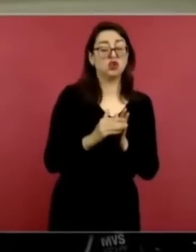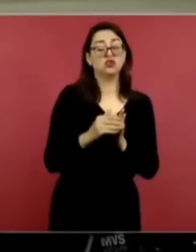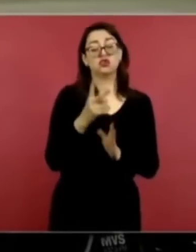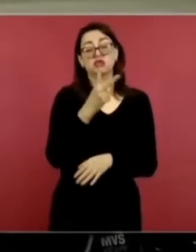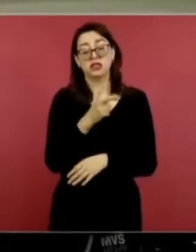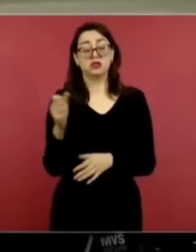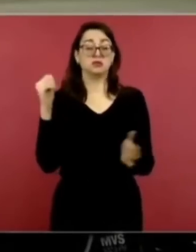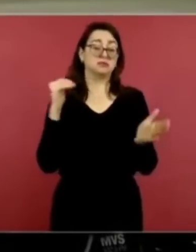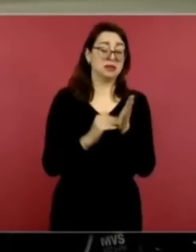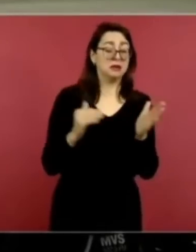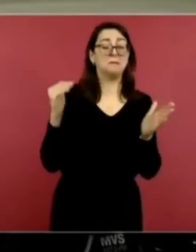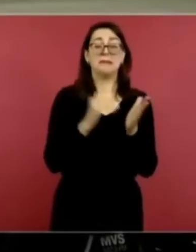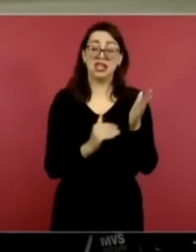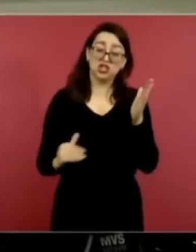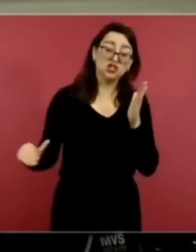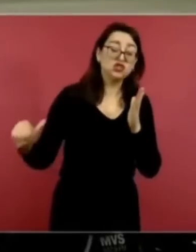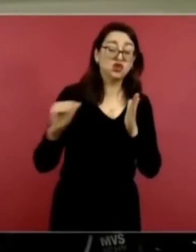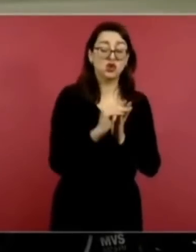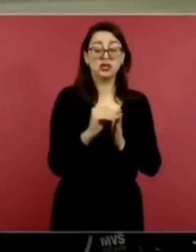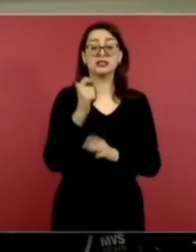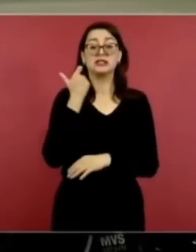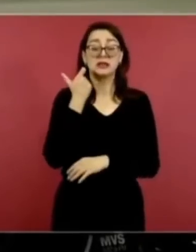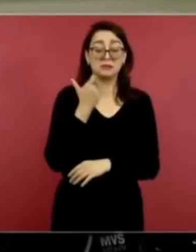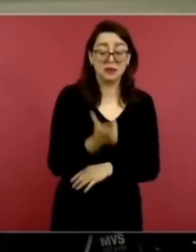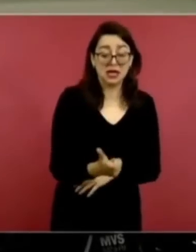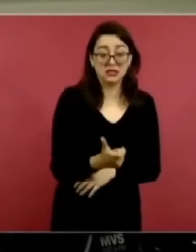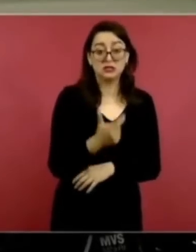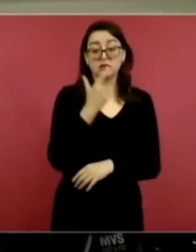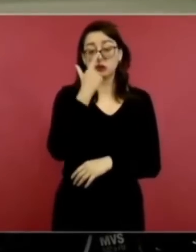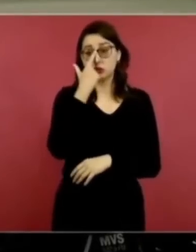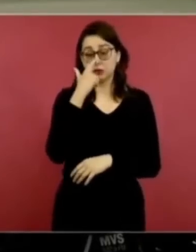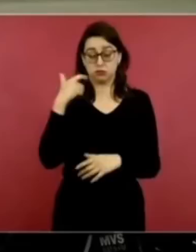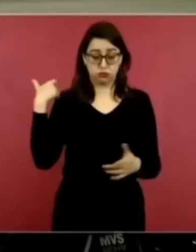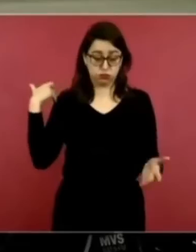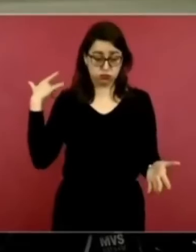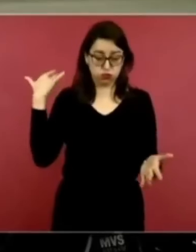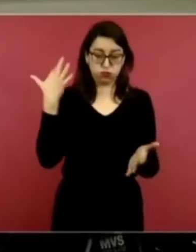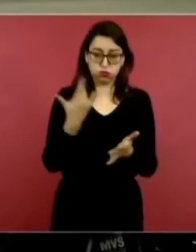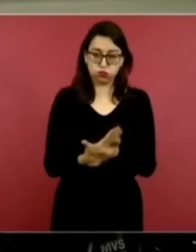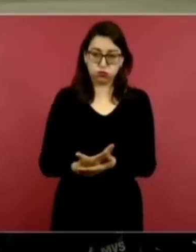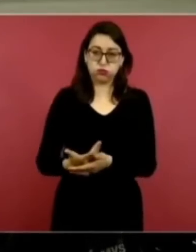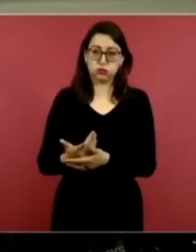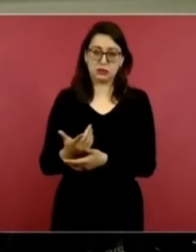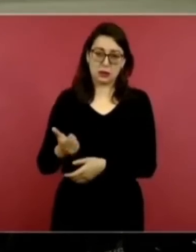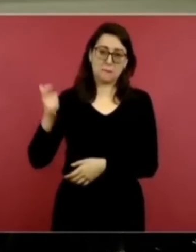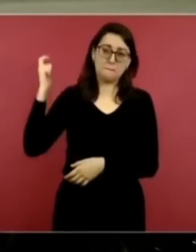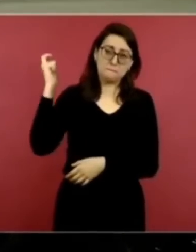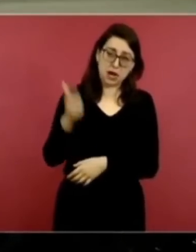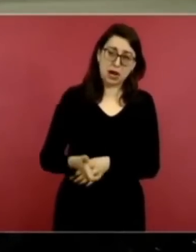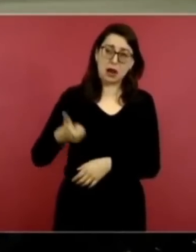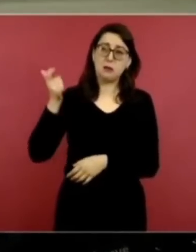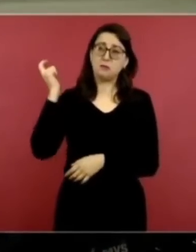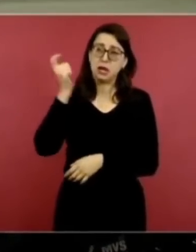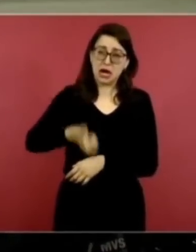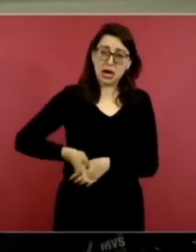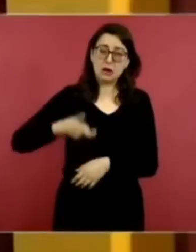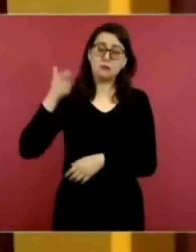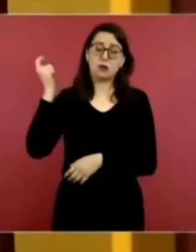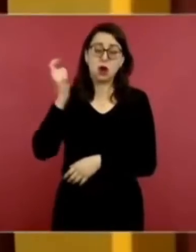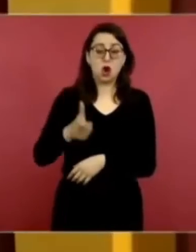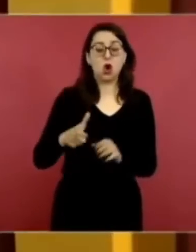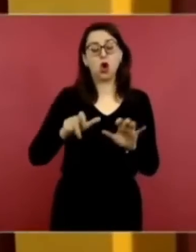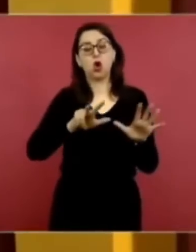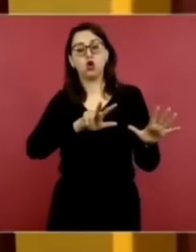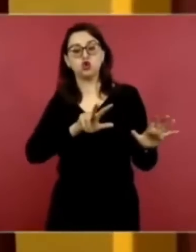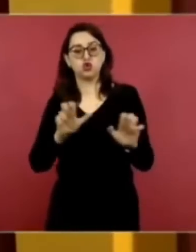pesos y de 1995 a la fecha se han destinado sólo para pagar intereses más de